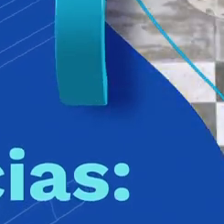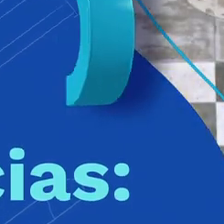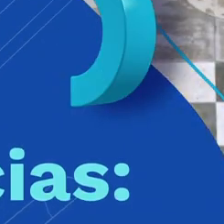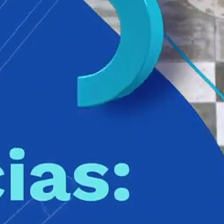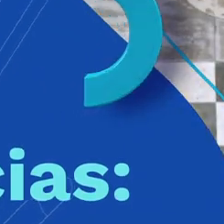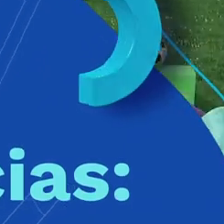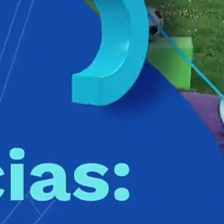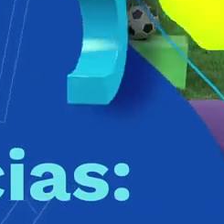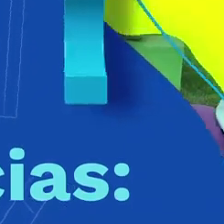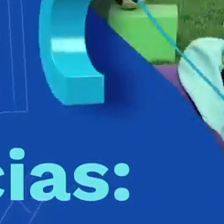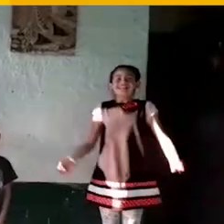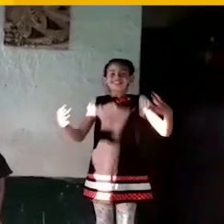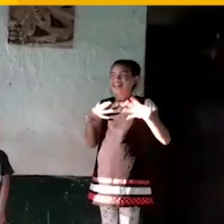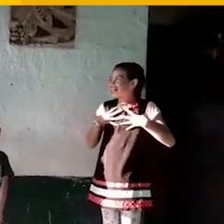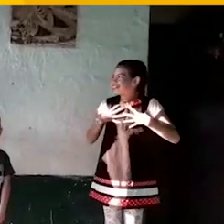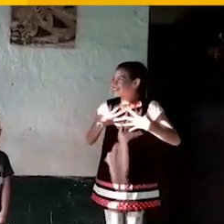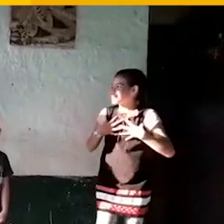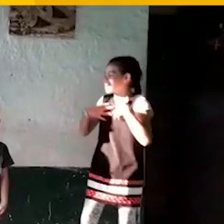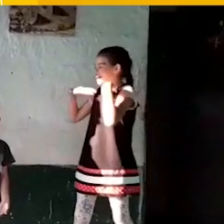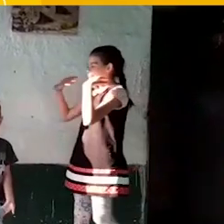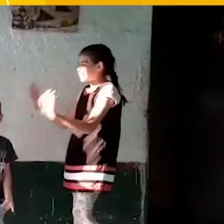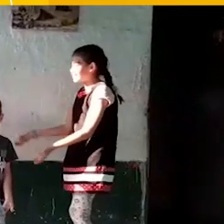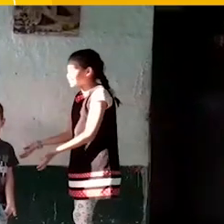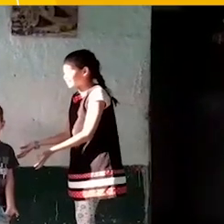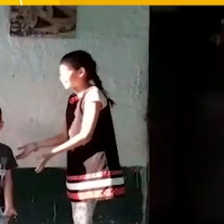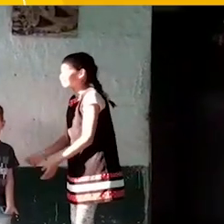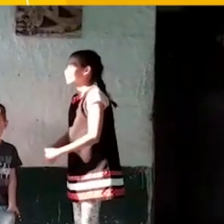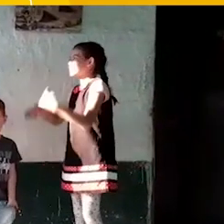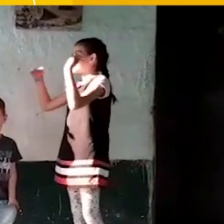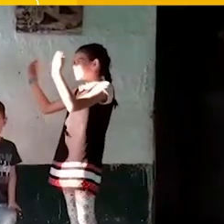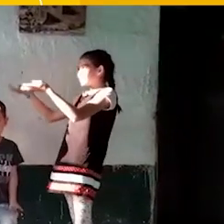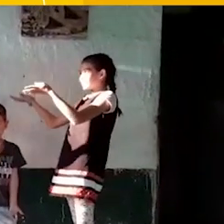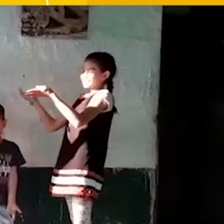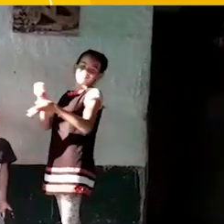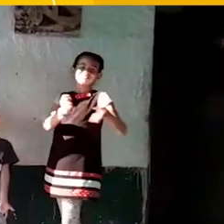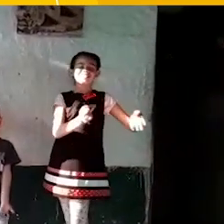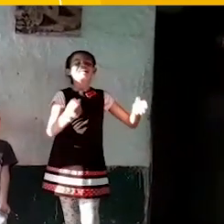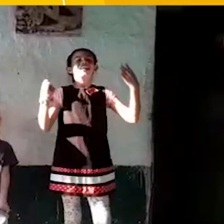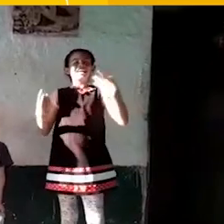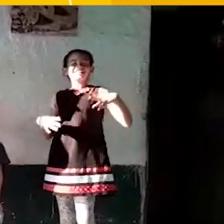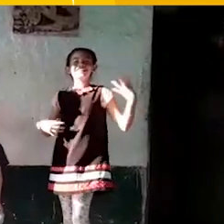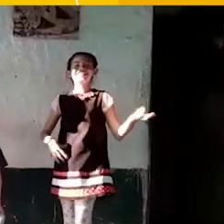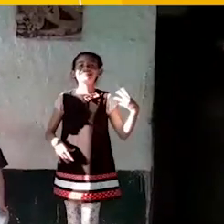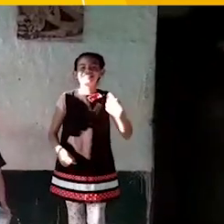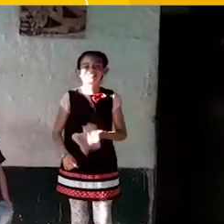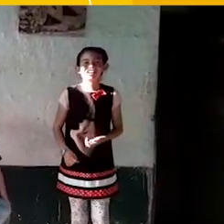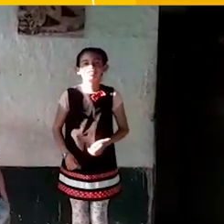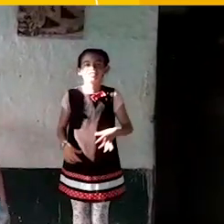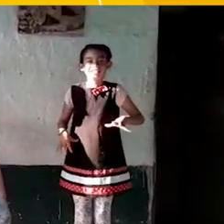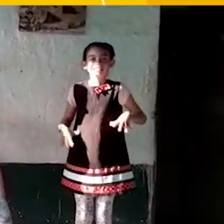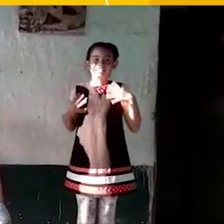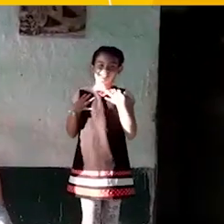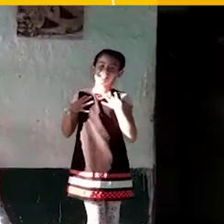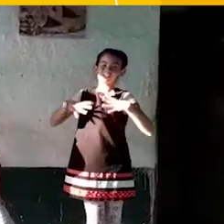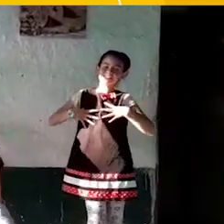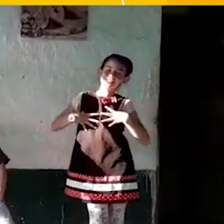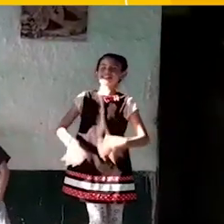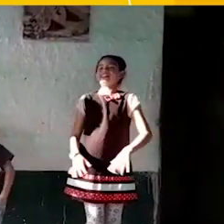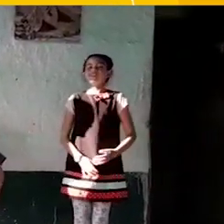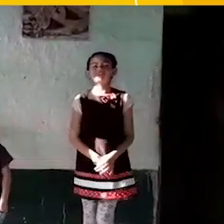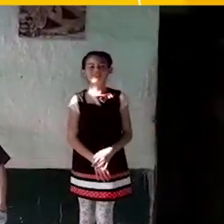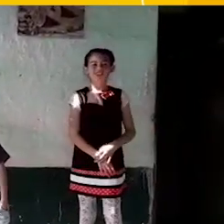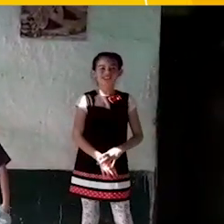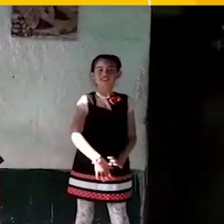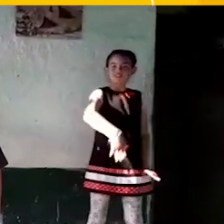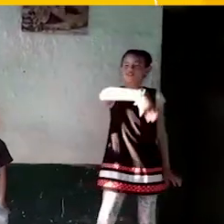territorios alejados de nuestro país. Soy Helen Sofía, es mi hermanita Manuel y mi mamá. Hola. Estas son las actividades físicas que hacemos en nuestra